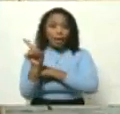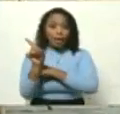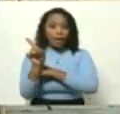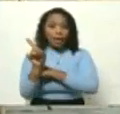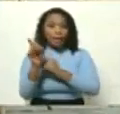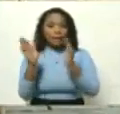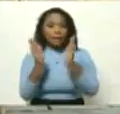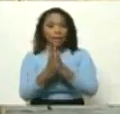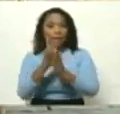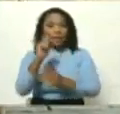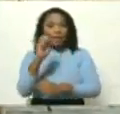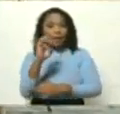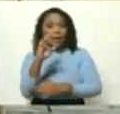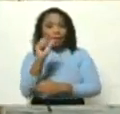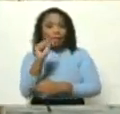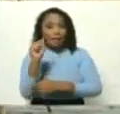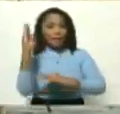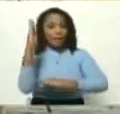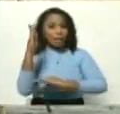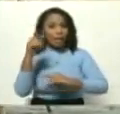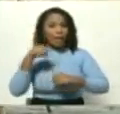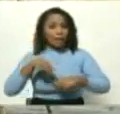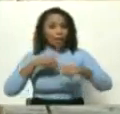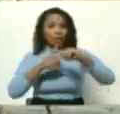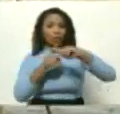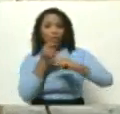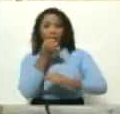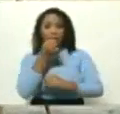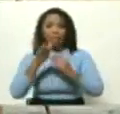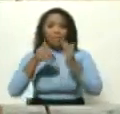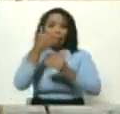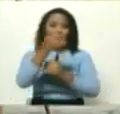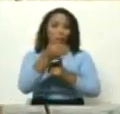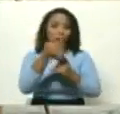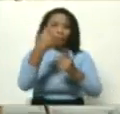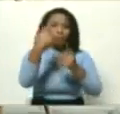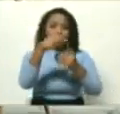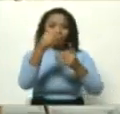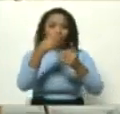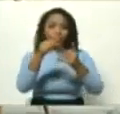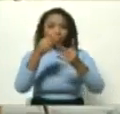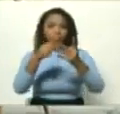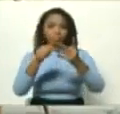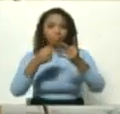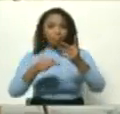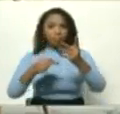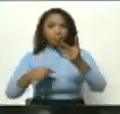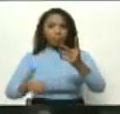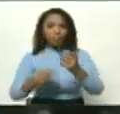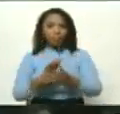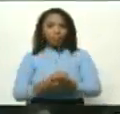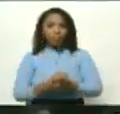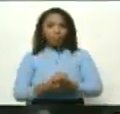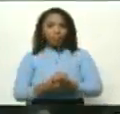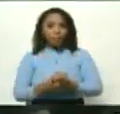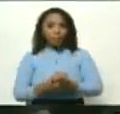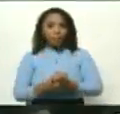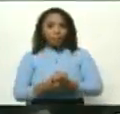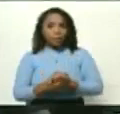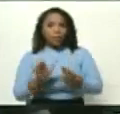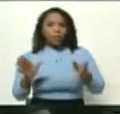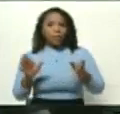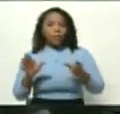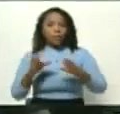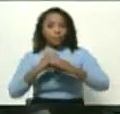Santa Teresa, de aquí de Santa Teresa, Cruz Verde, después por Velázquez, Cipreses, la Avenida Lecuna,